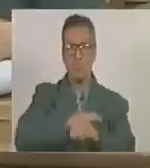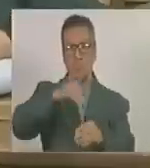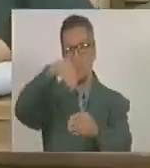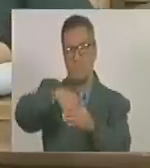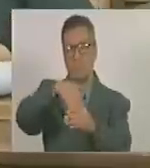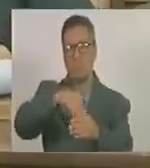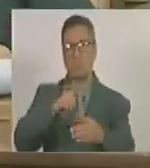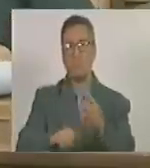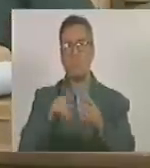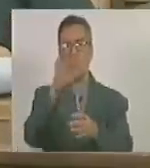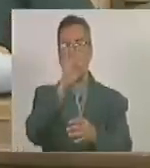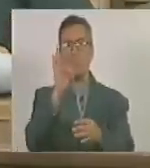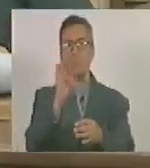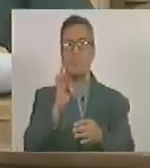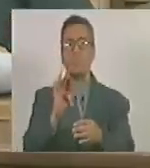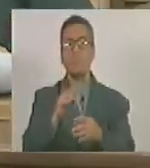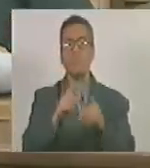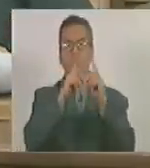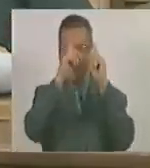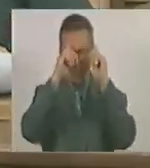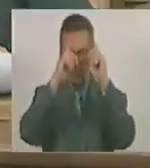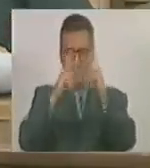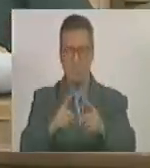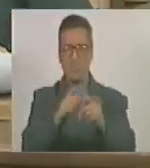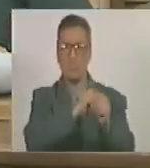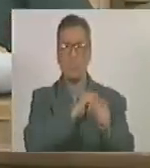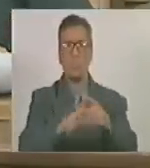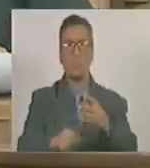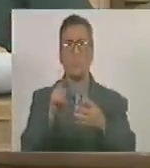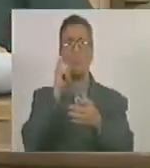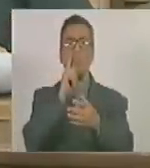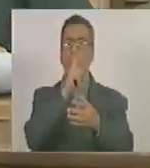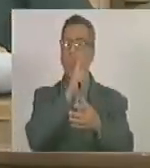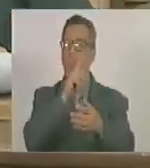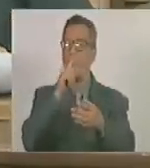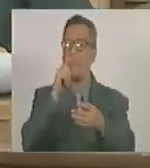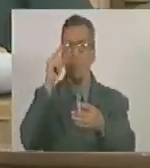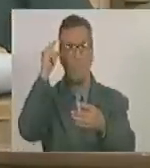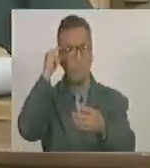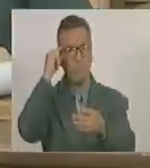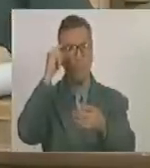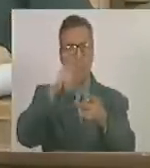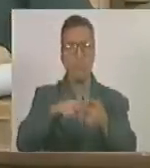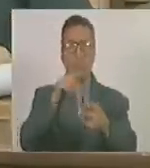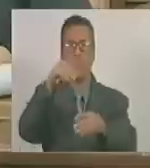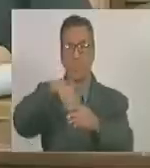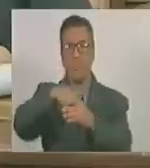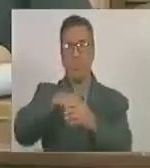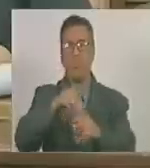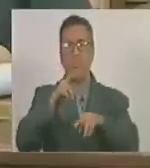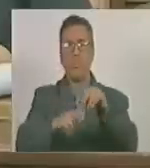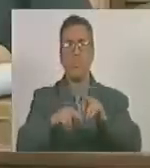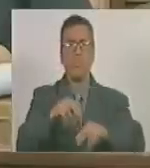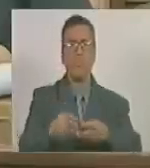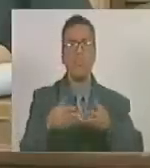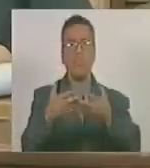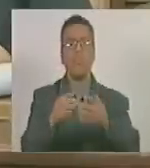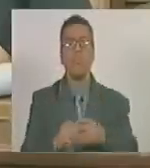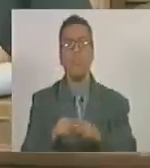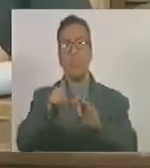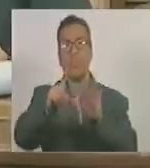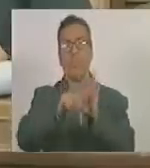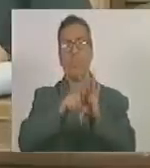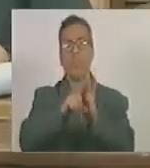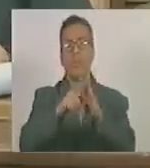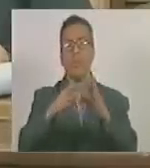electoral. F. Definir y aprobar las fechas del cronograma electoral conforme a las disposiciones de esta ley.